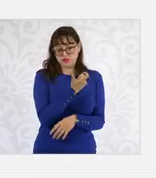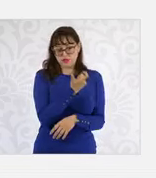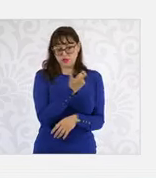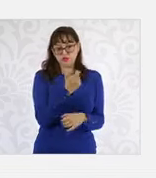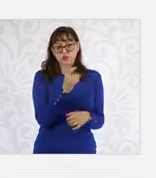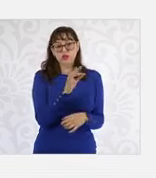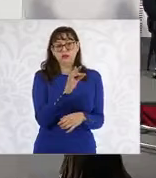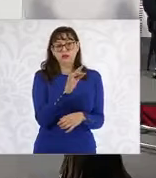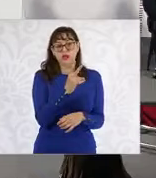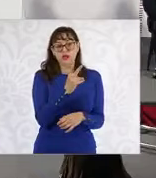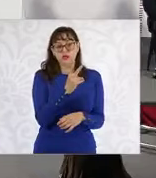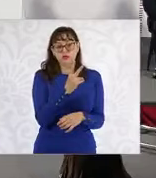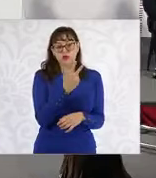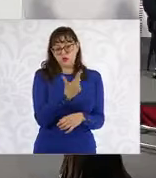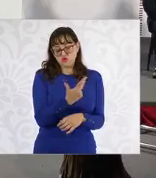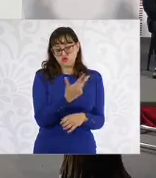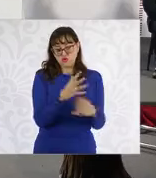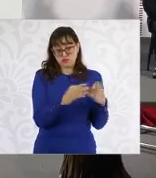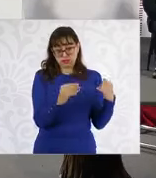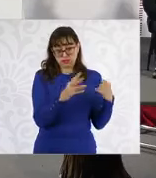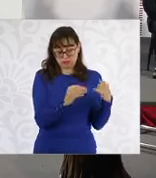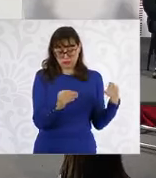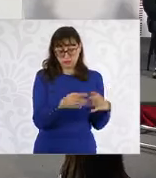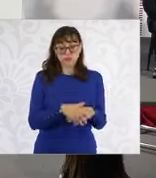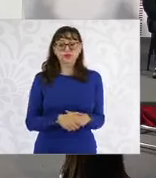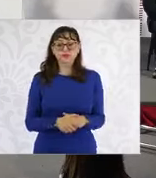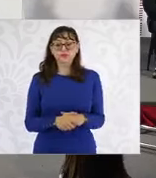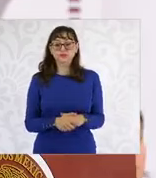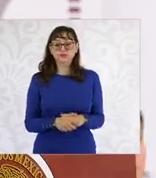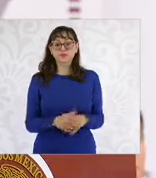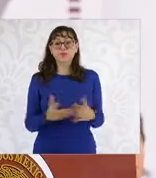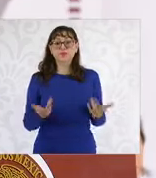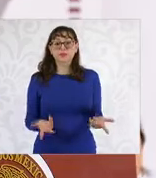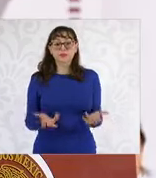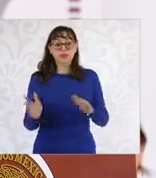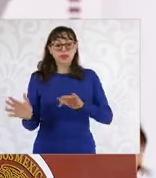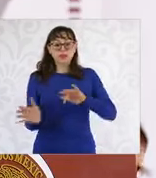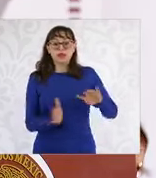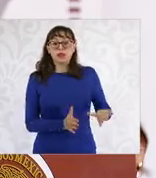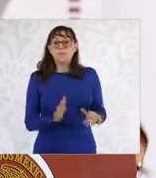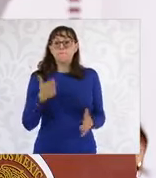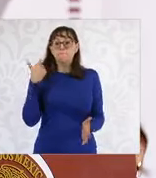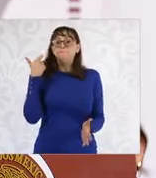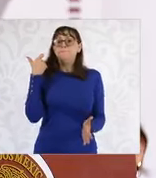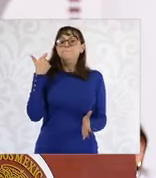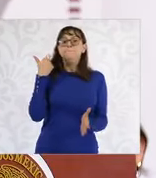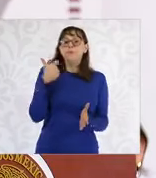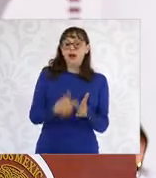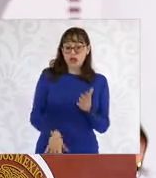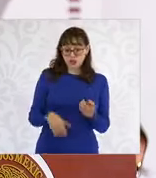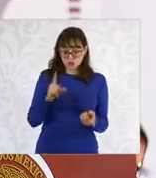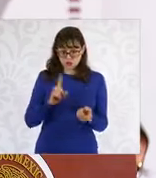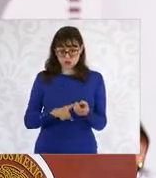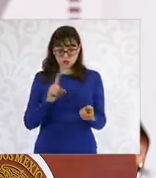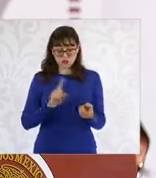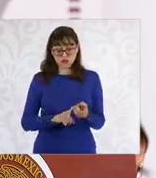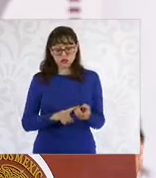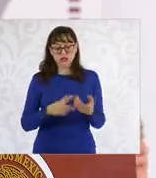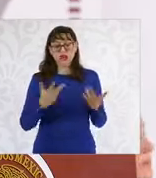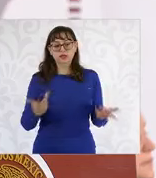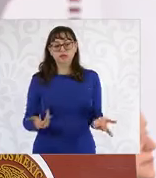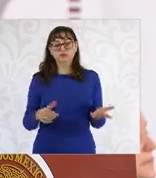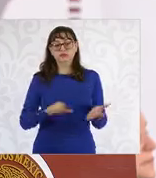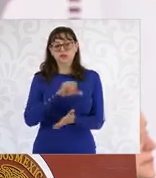48 centavos. Ahora bien, los precios más bajos por zona estuvieron ubicados Zona Centro Norte,